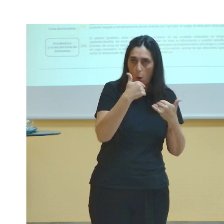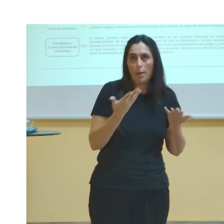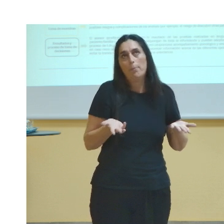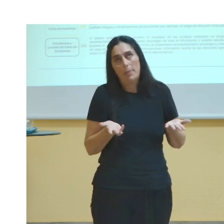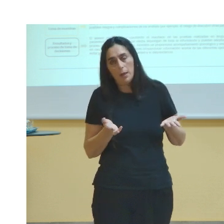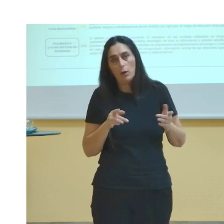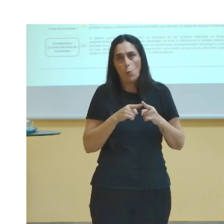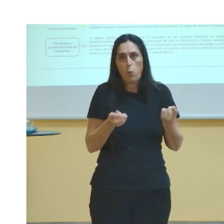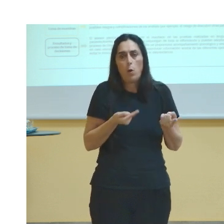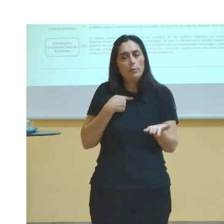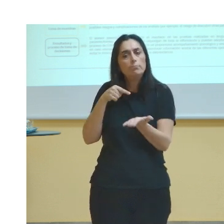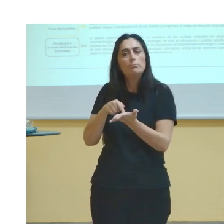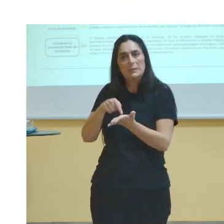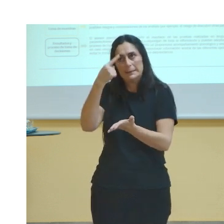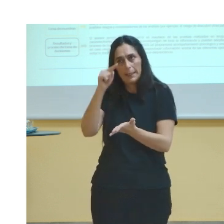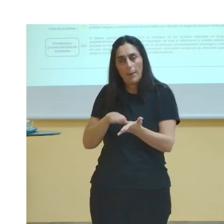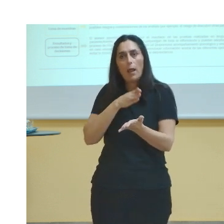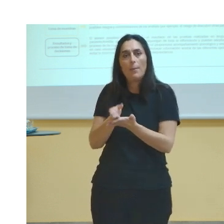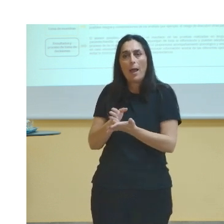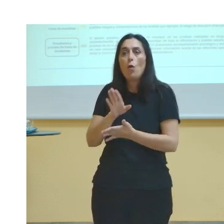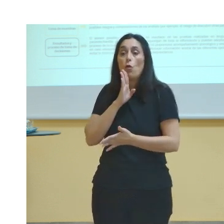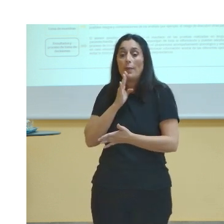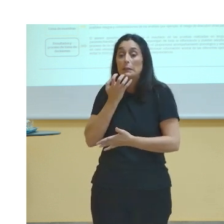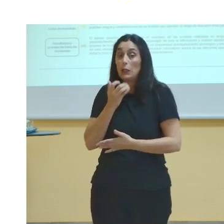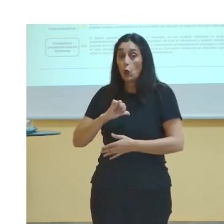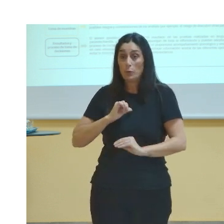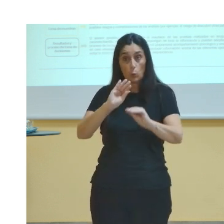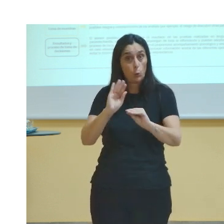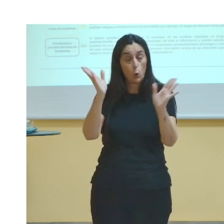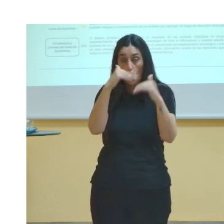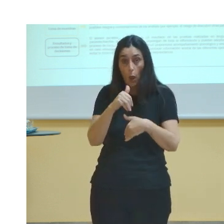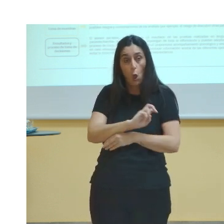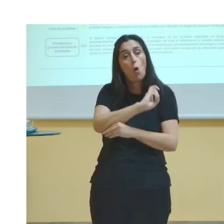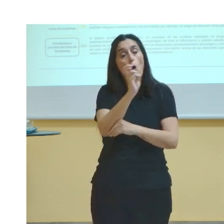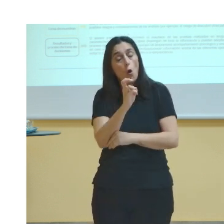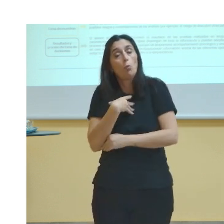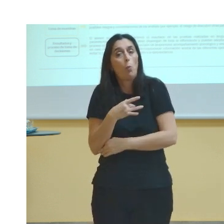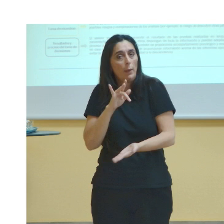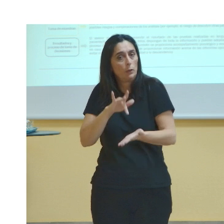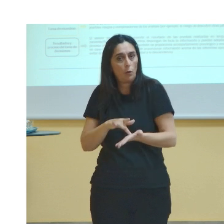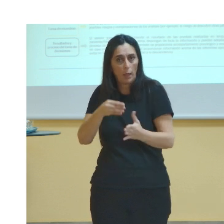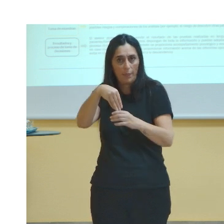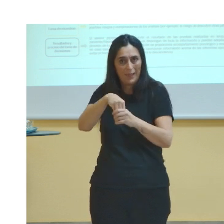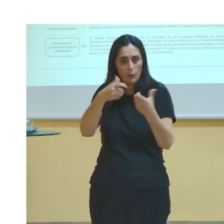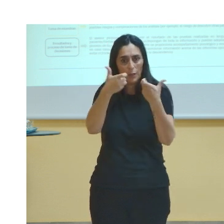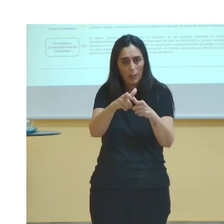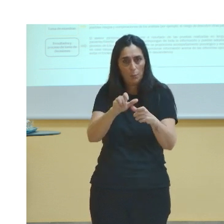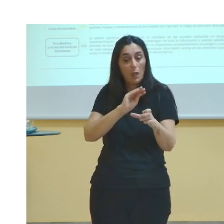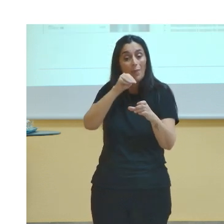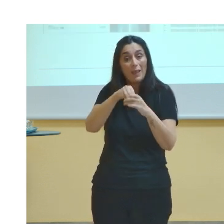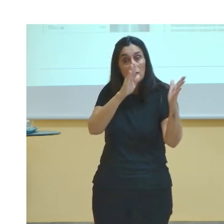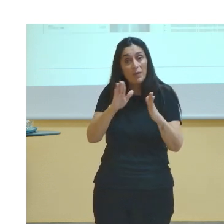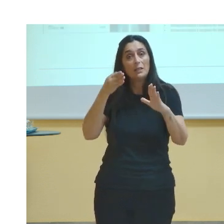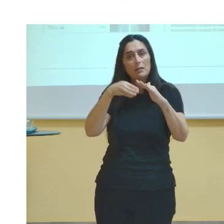saber reclamarlo y saber dónde ir. Si tu hospital no lo tiene, pues habrá otro que lo pueda tener, y puedes entrar en esa